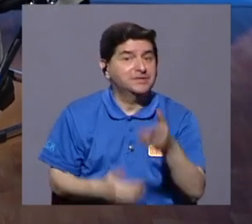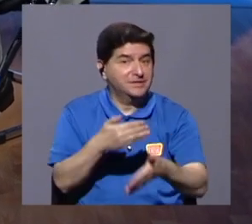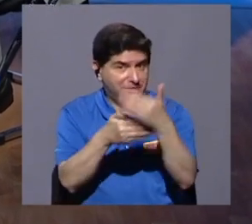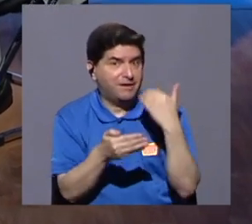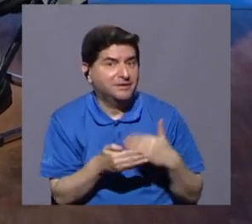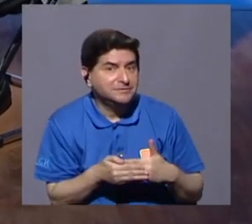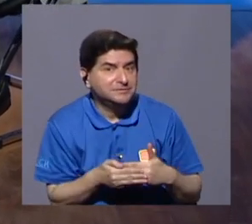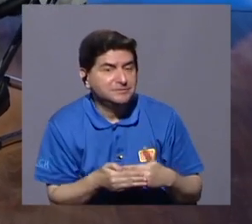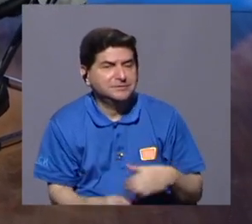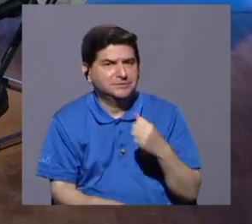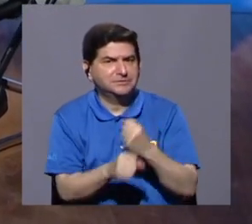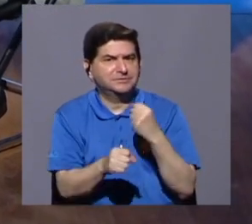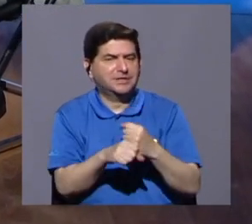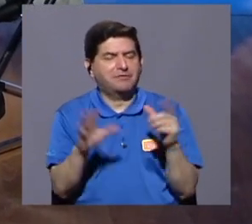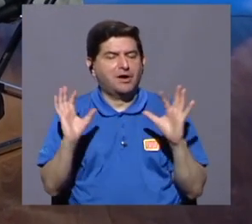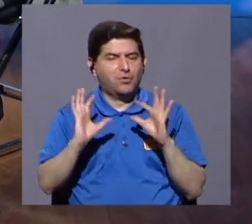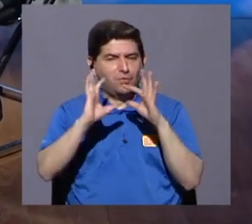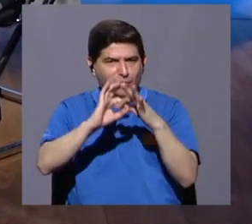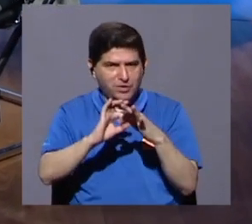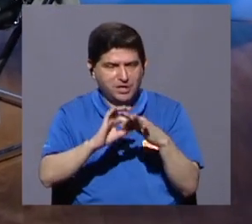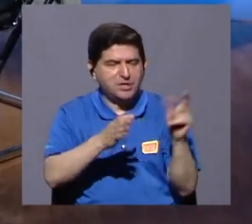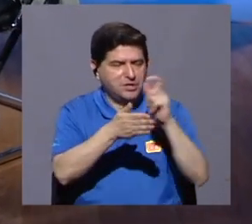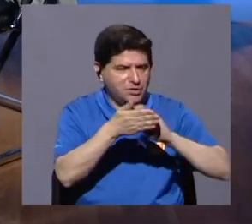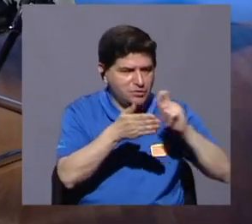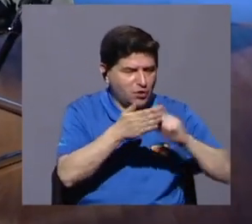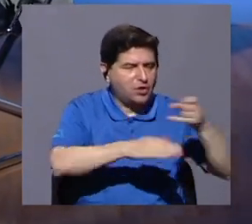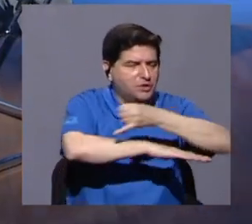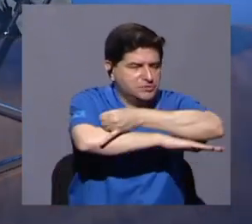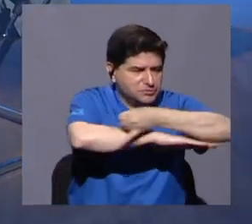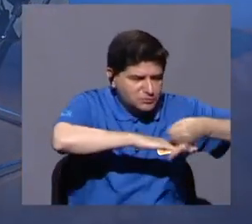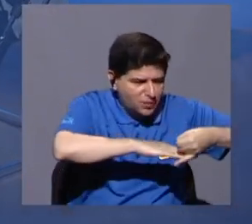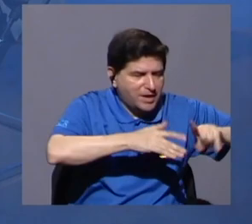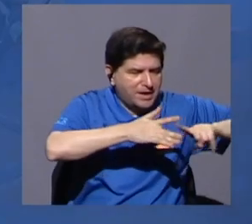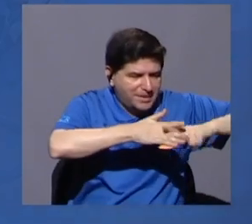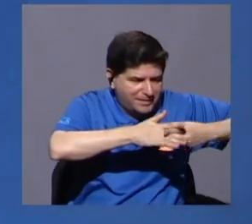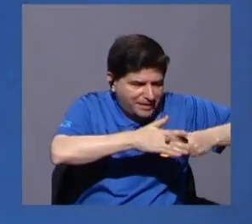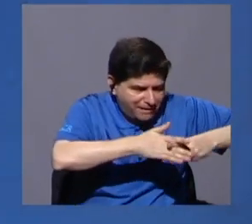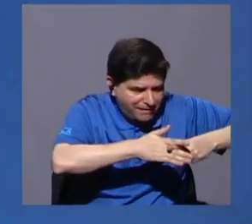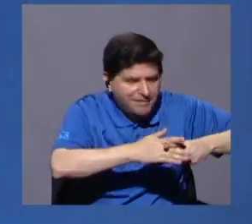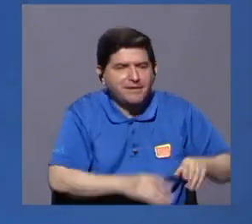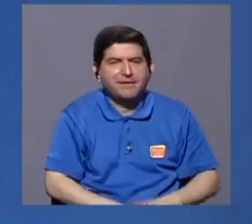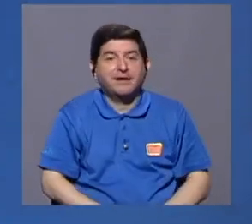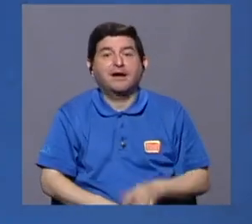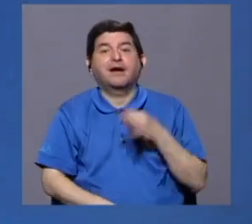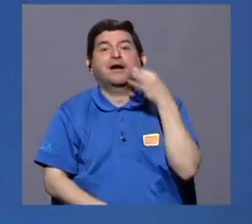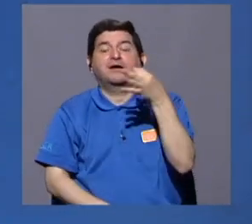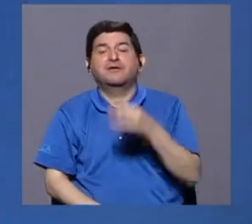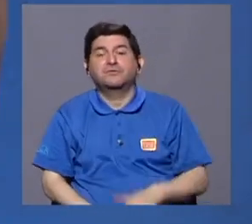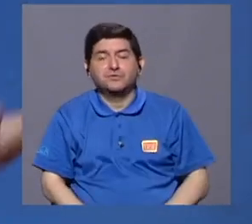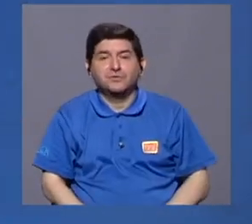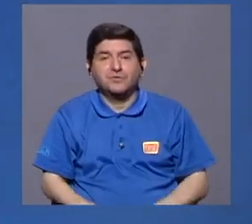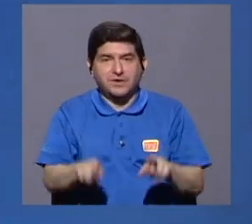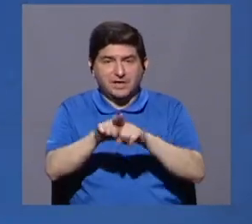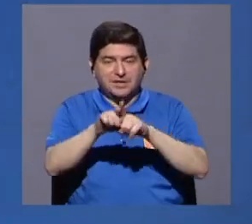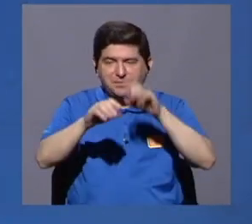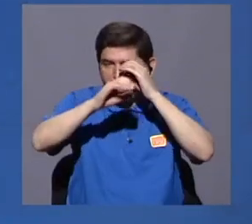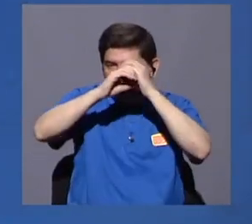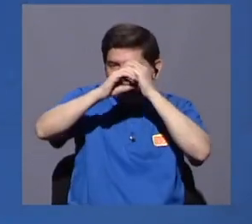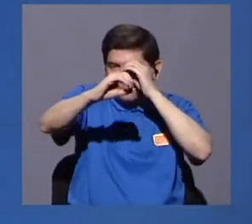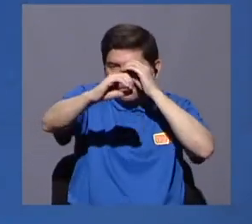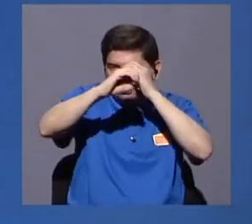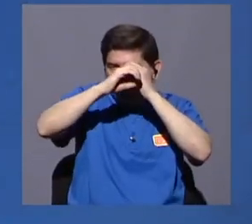este un trabajo en conjunto entre la escuela de ingeniería mecánica próximamente ingeniería topográfica